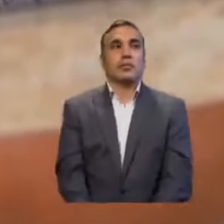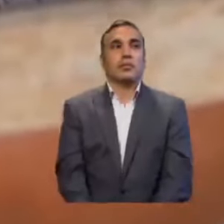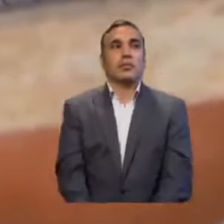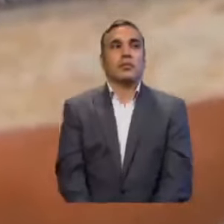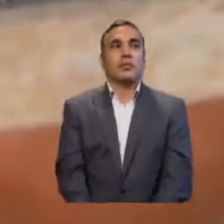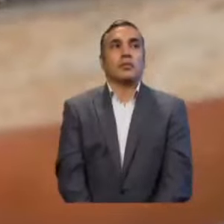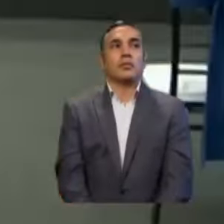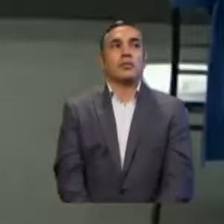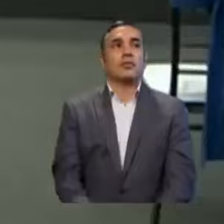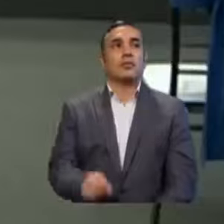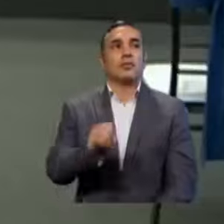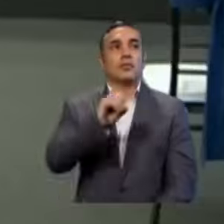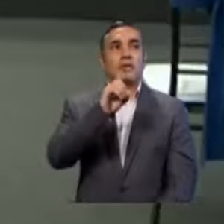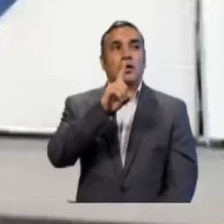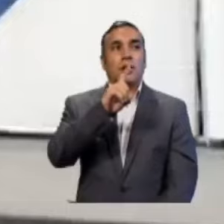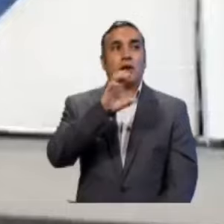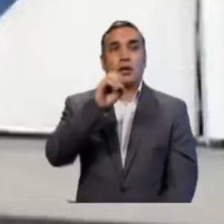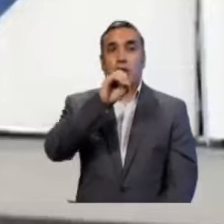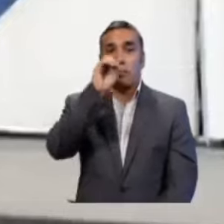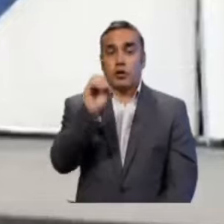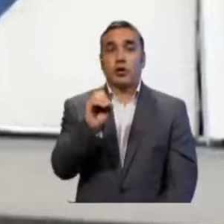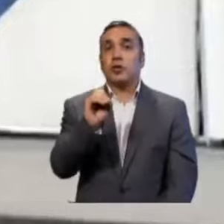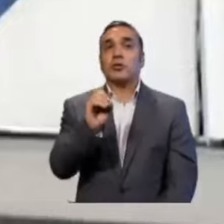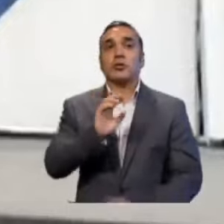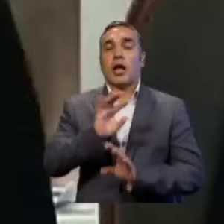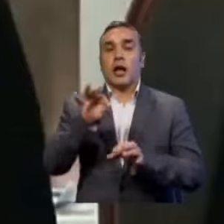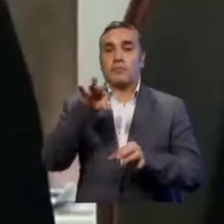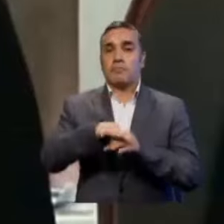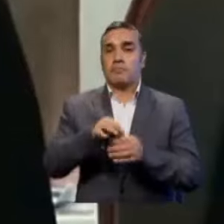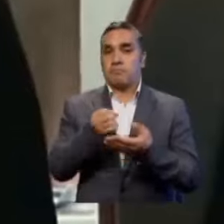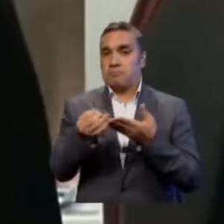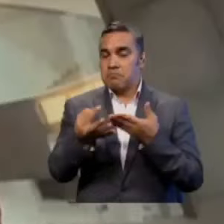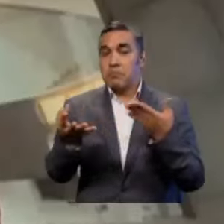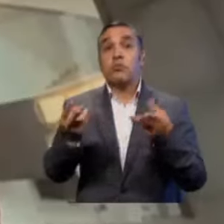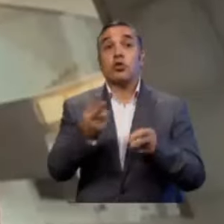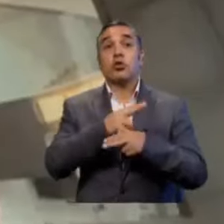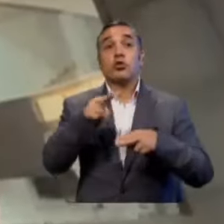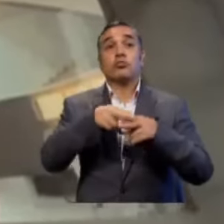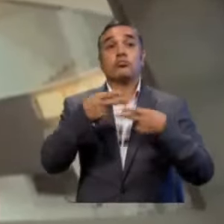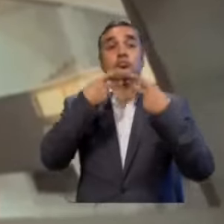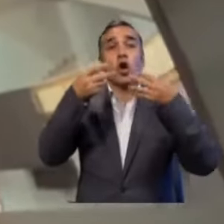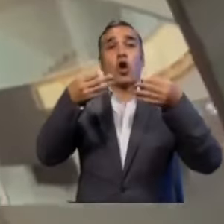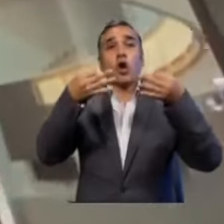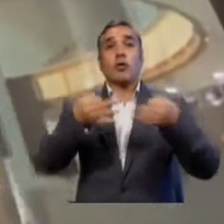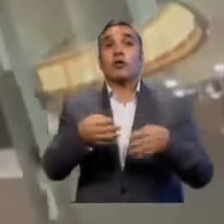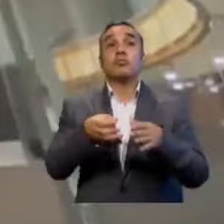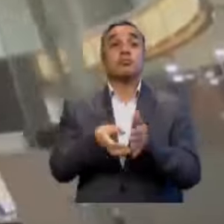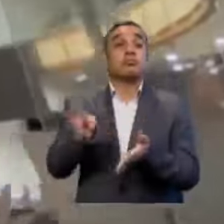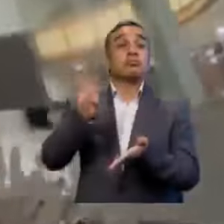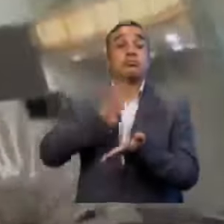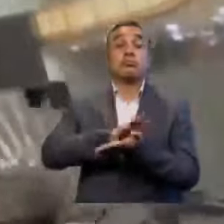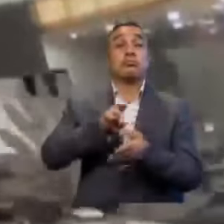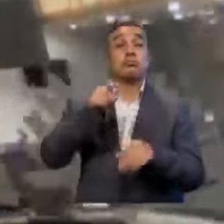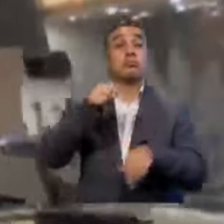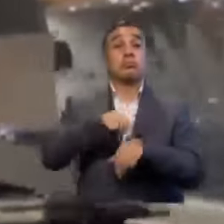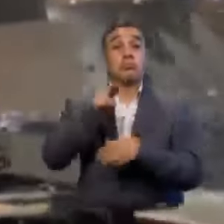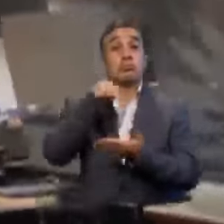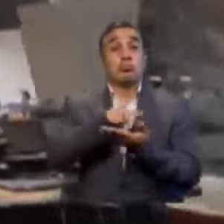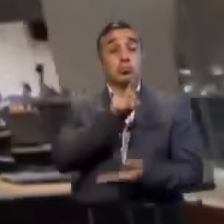Con el 100% de los votos escrutados y los resultados oficializados por el Consejo Nacional Electoral, la Asamblea Nacional para el